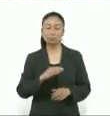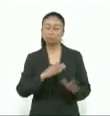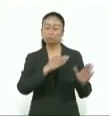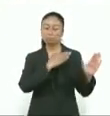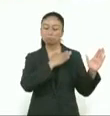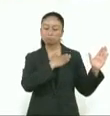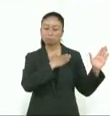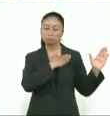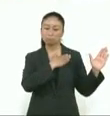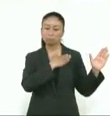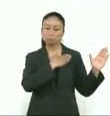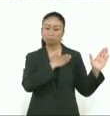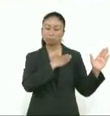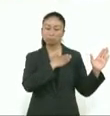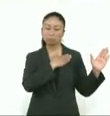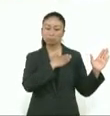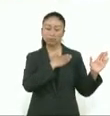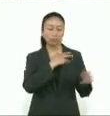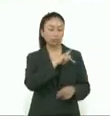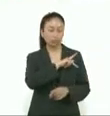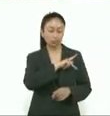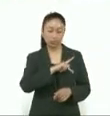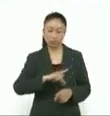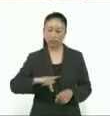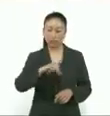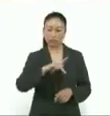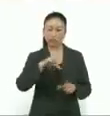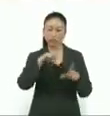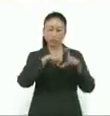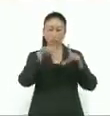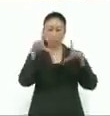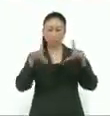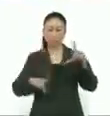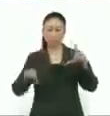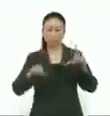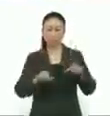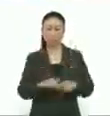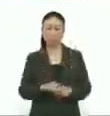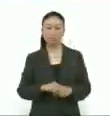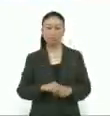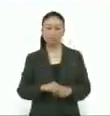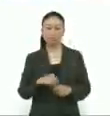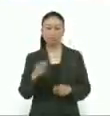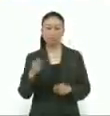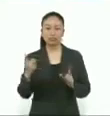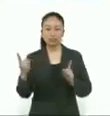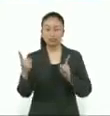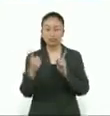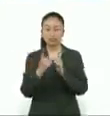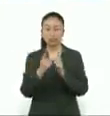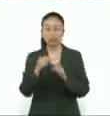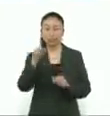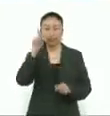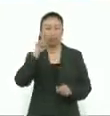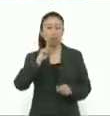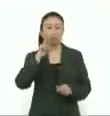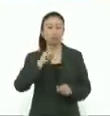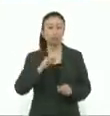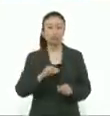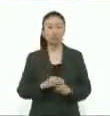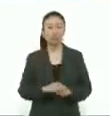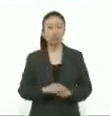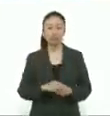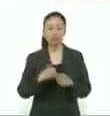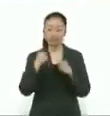que nunca con las causas del pueblo de México. Este encuentro de mujeres de izquierda es fruto de